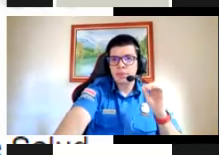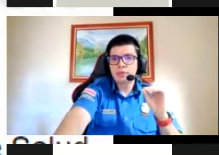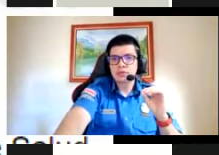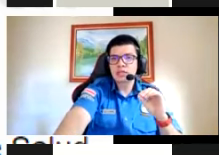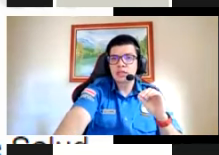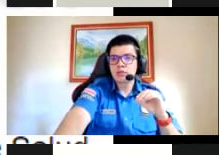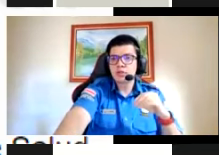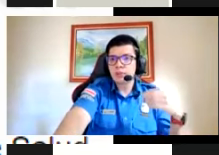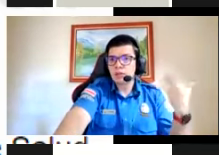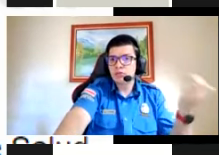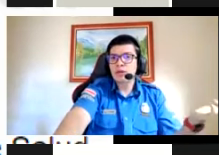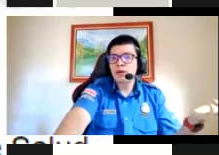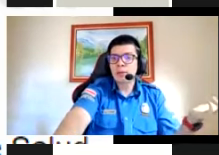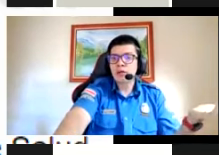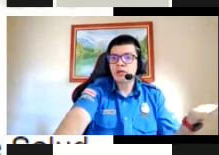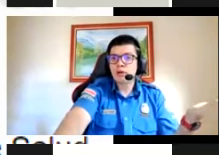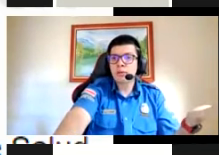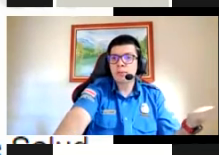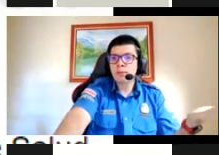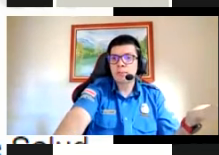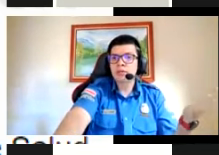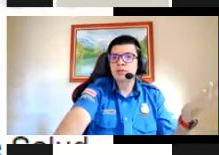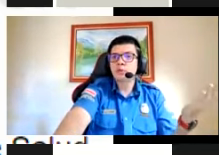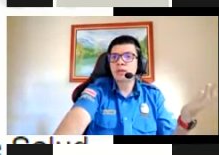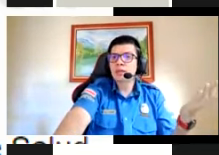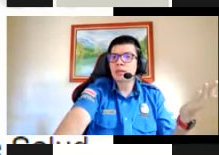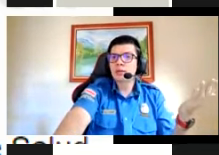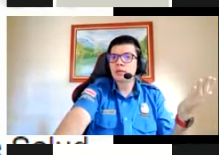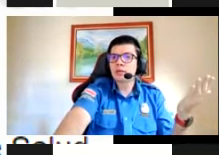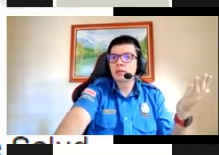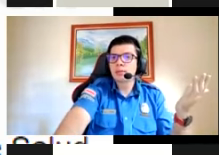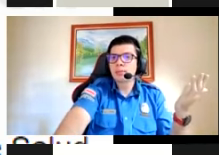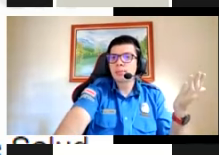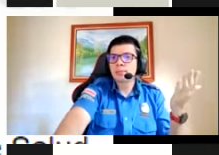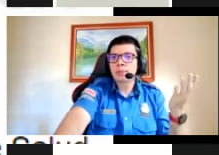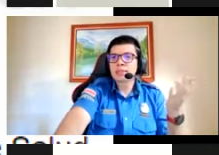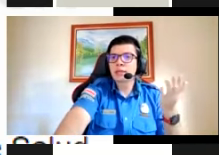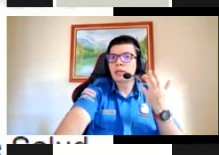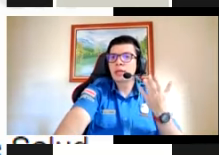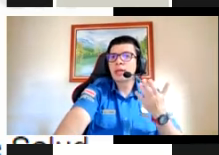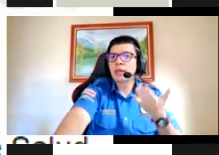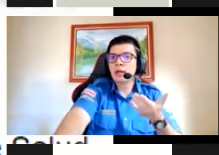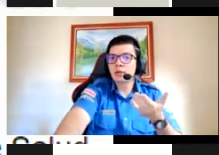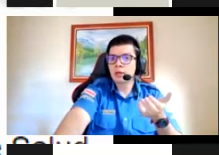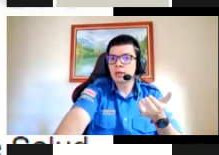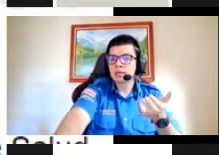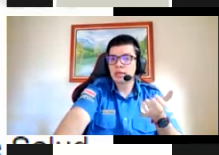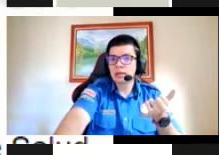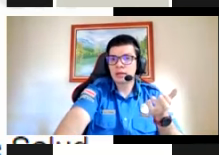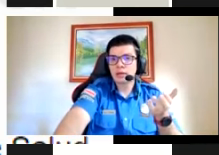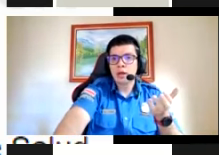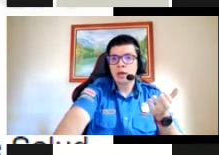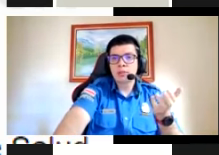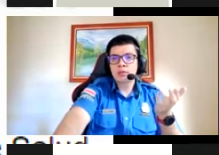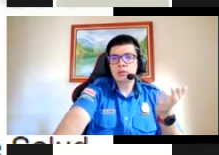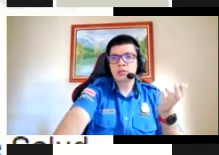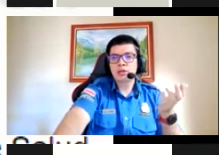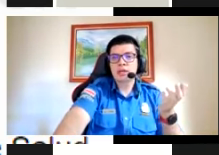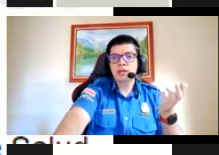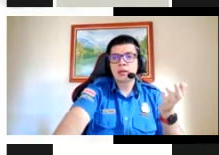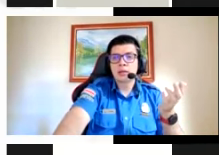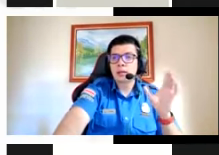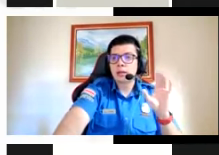El permiso sanitario de funcionamiento me va a pedir un informe, pero ese informe basado en qué lo tengo que hacer. Pues en